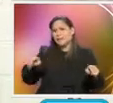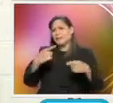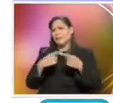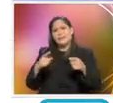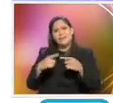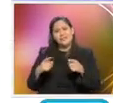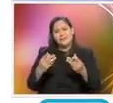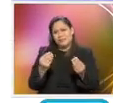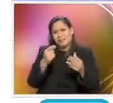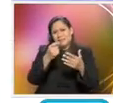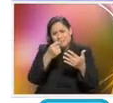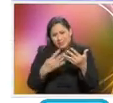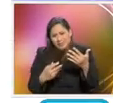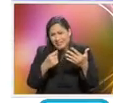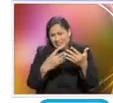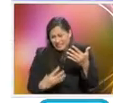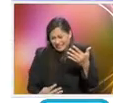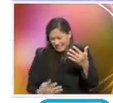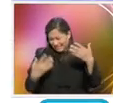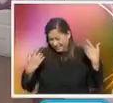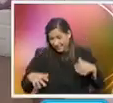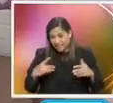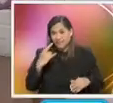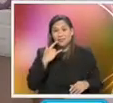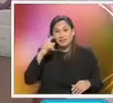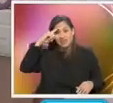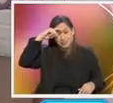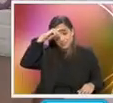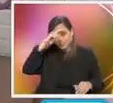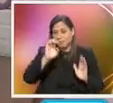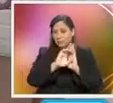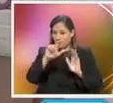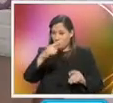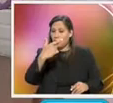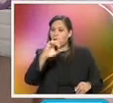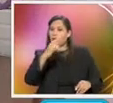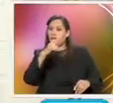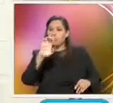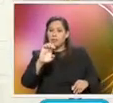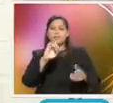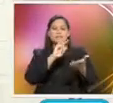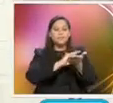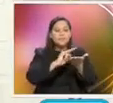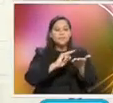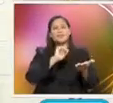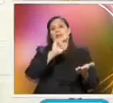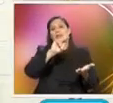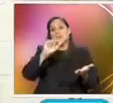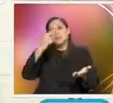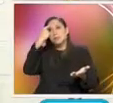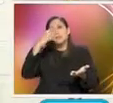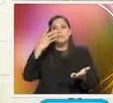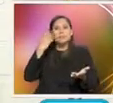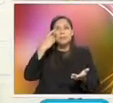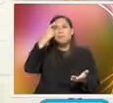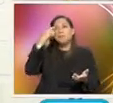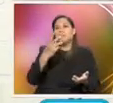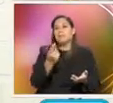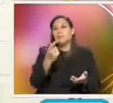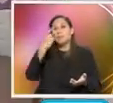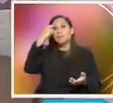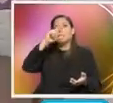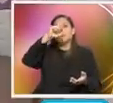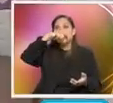Es todo un reto. Ahora, si ustedes buscan en Google aplicaciones para gato, para perro,